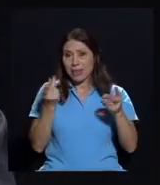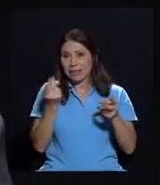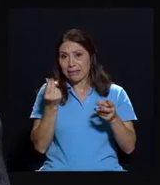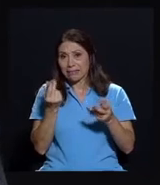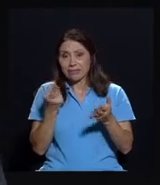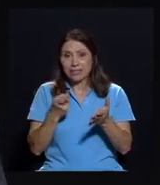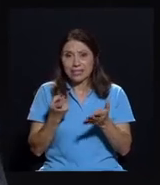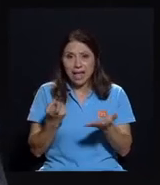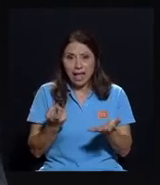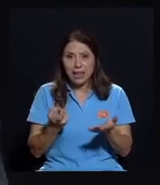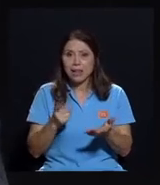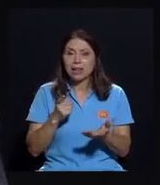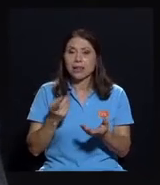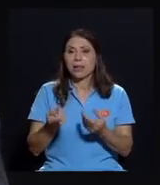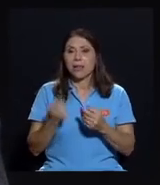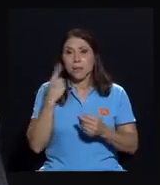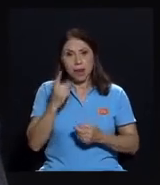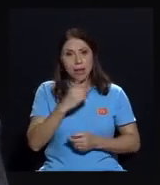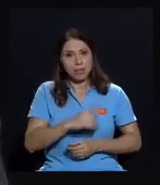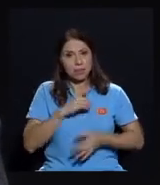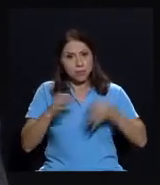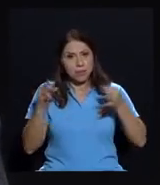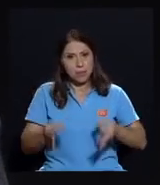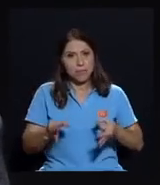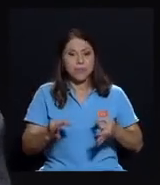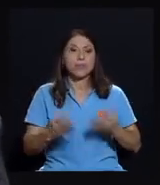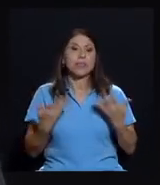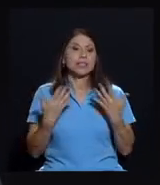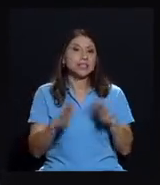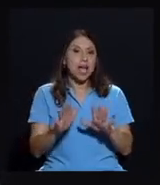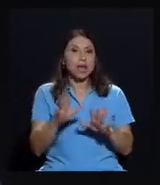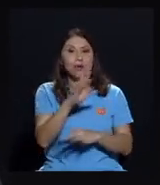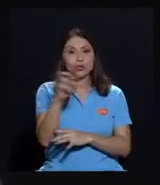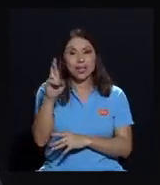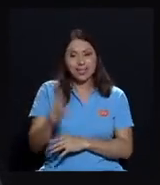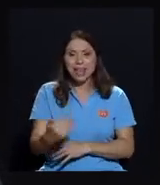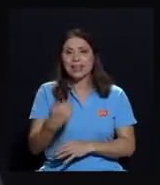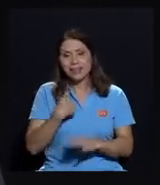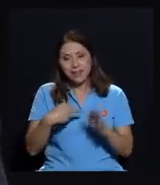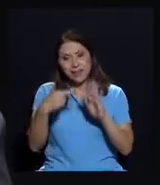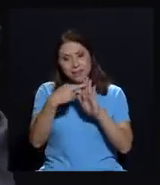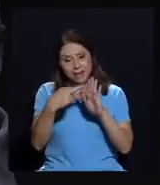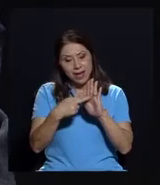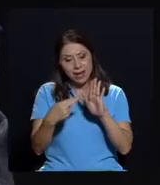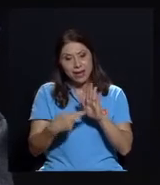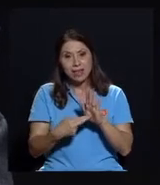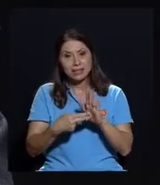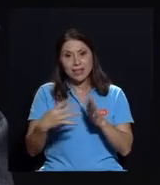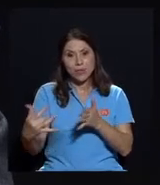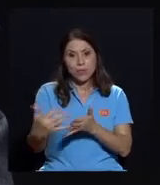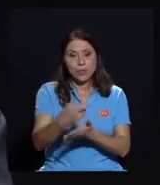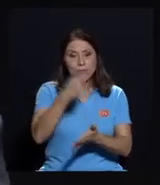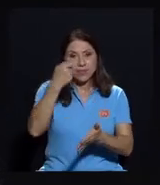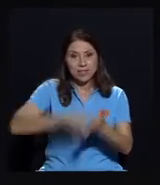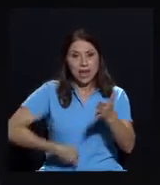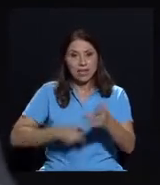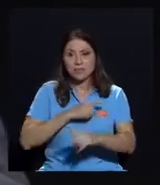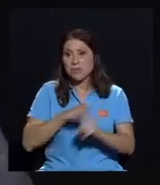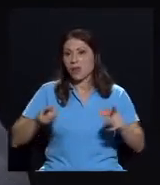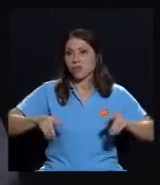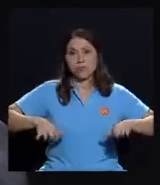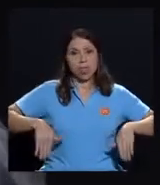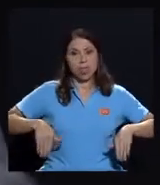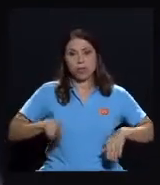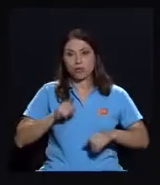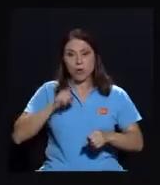porque la constitución de costa rica ya tiene reglas fiscales y no se han cumplido o sea fácil